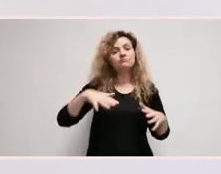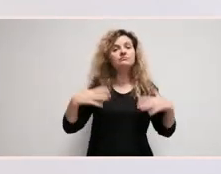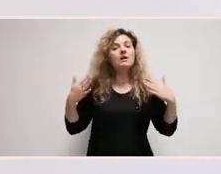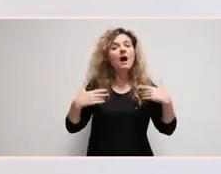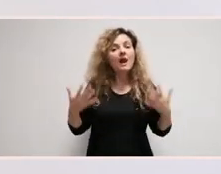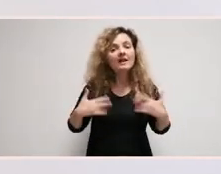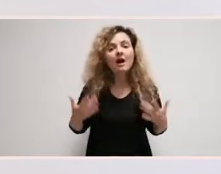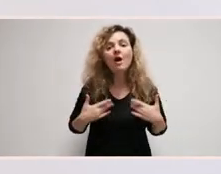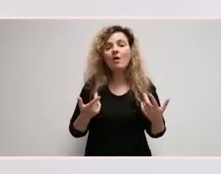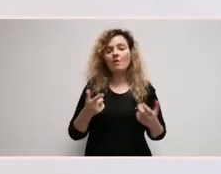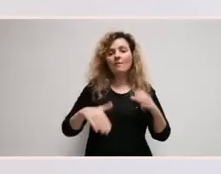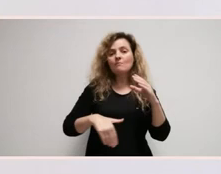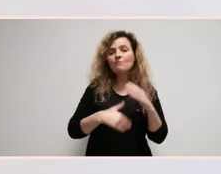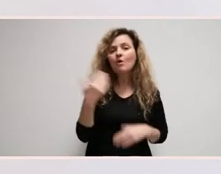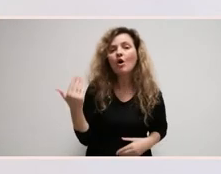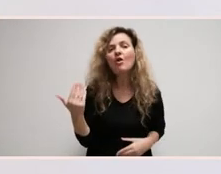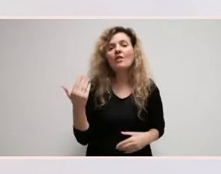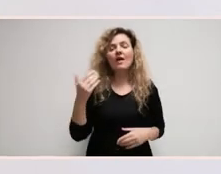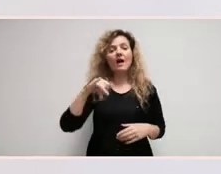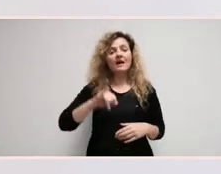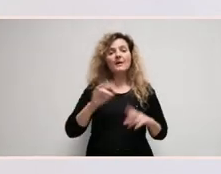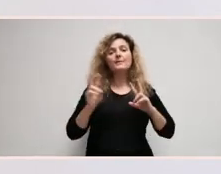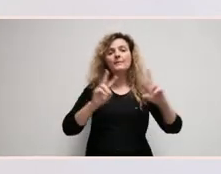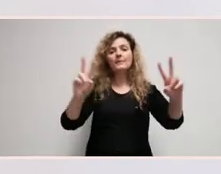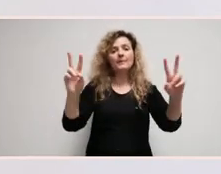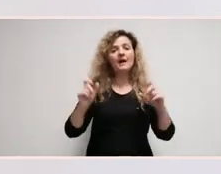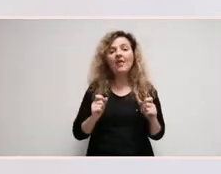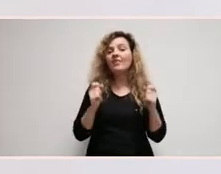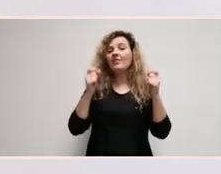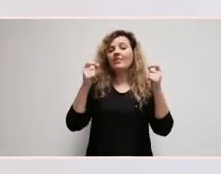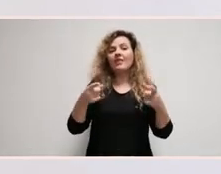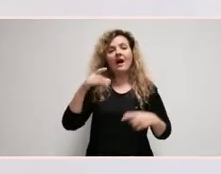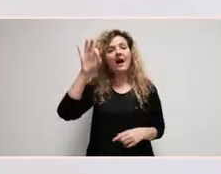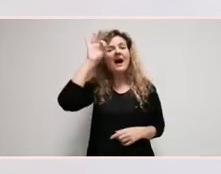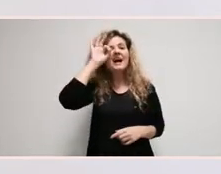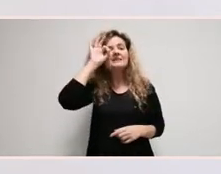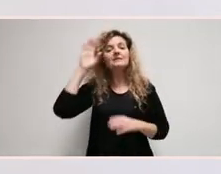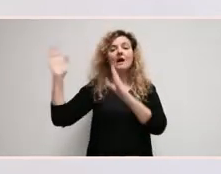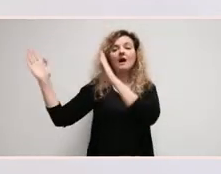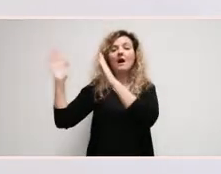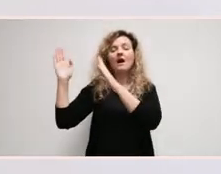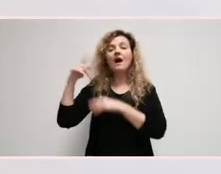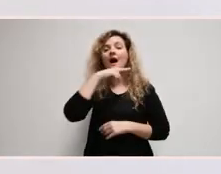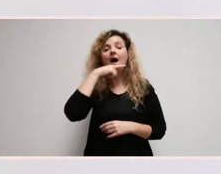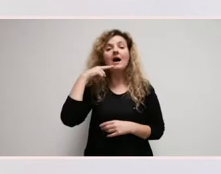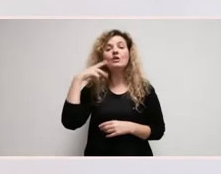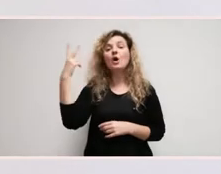una alegría, una modernidad, una viveza que Castelao en esta década de los años